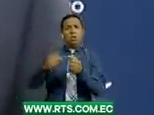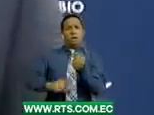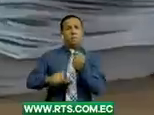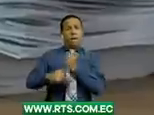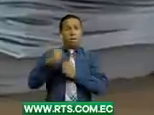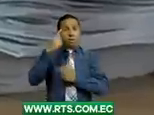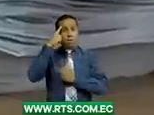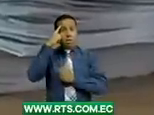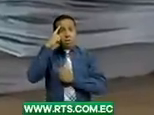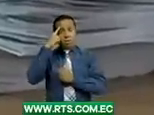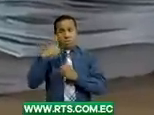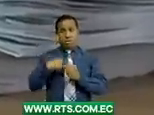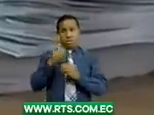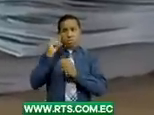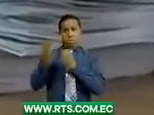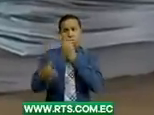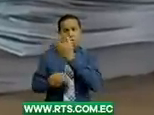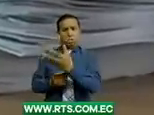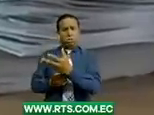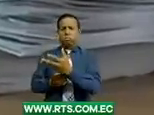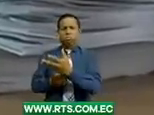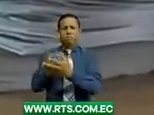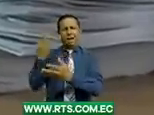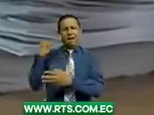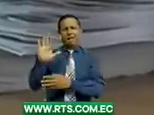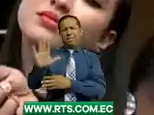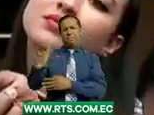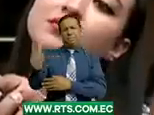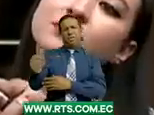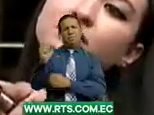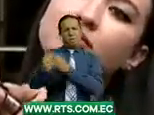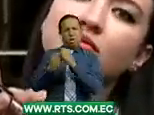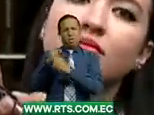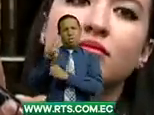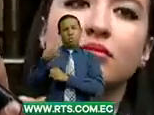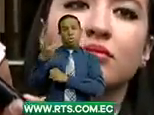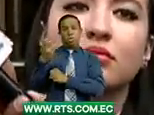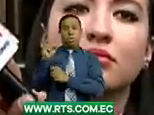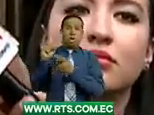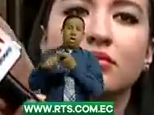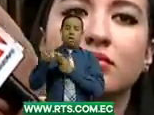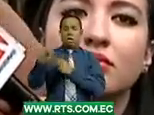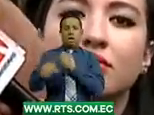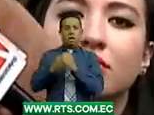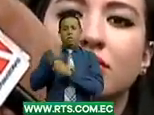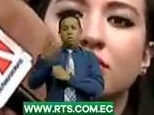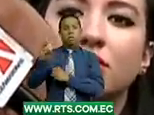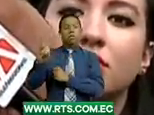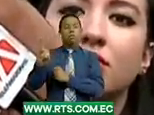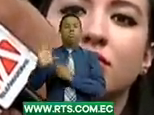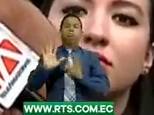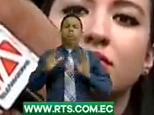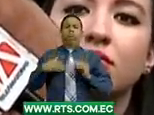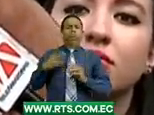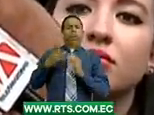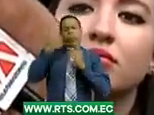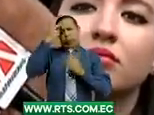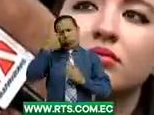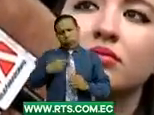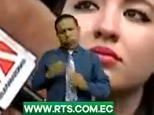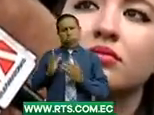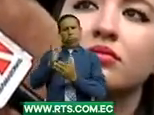República, en el caso Sobornos 2012-2016. Que no voy a asistir porque me asiste el derecho